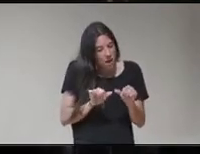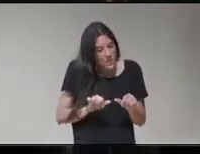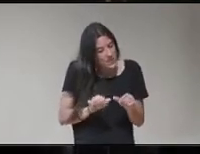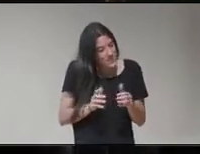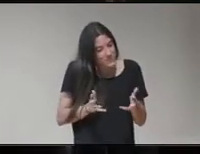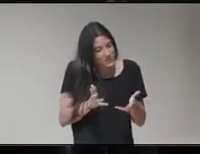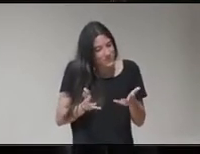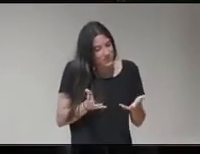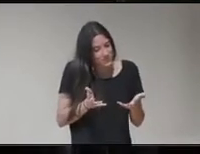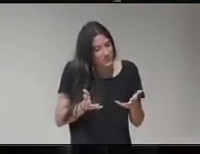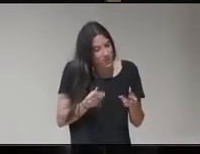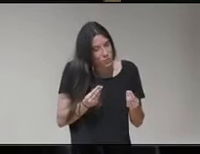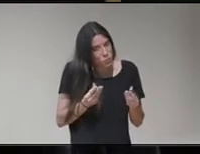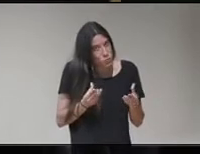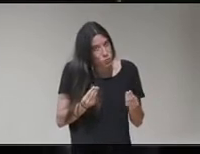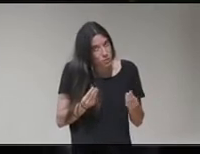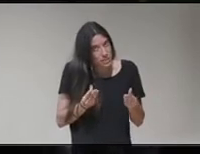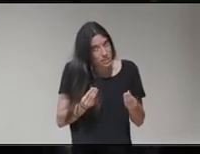muy